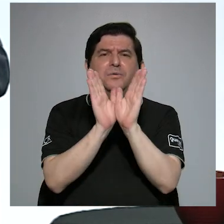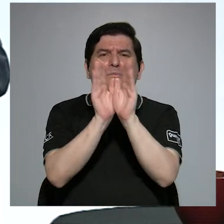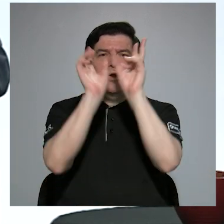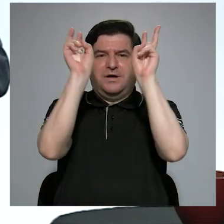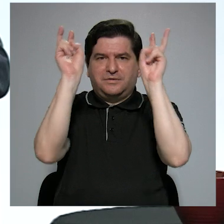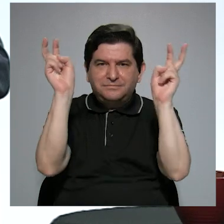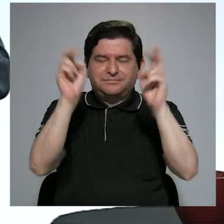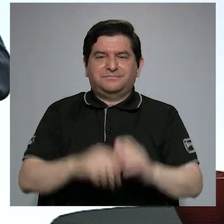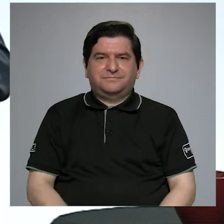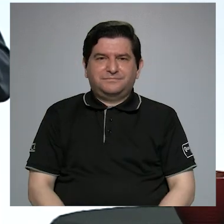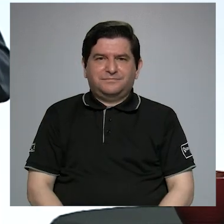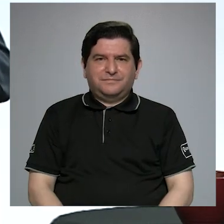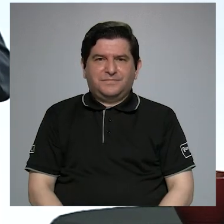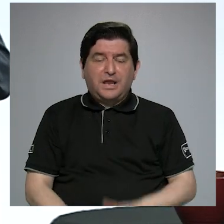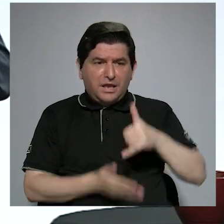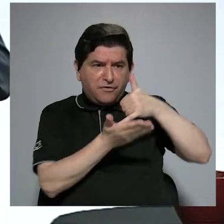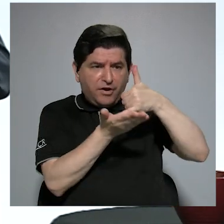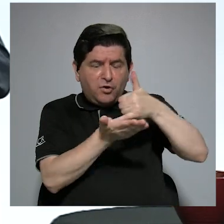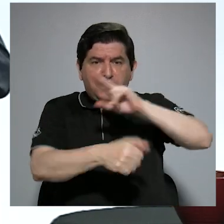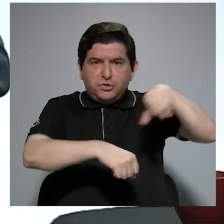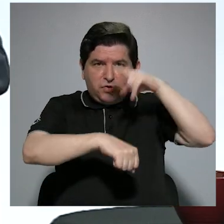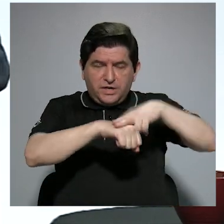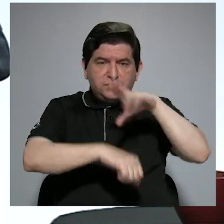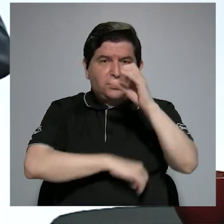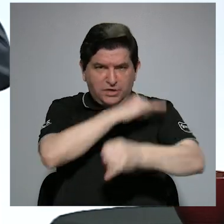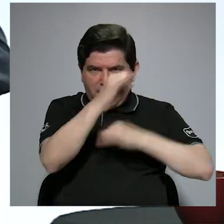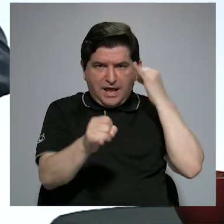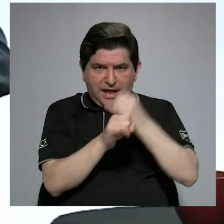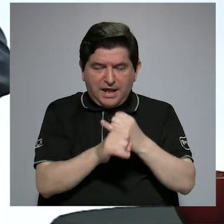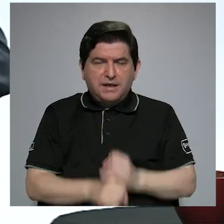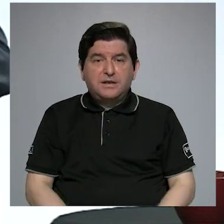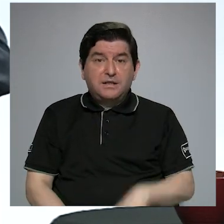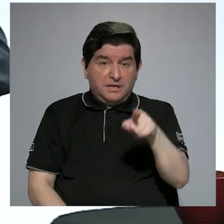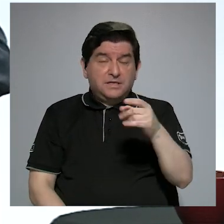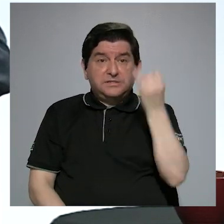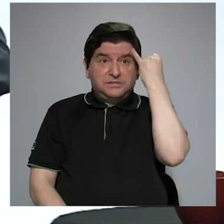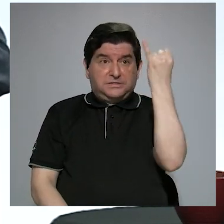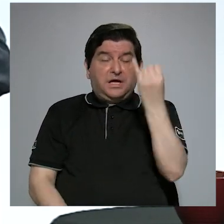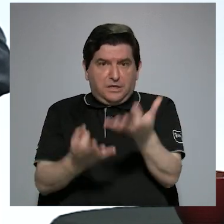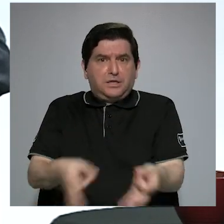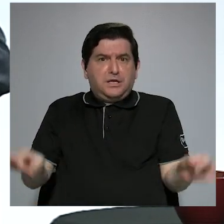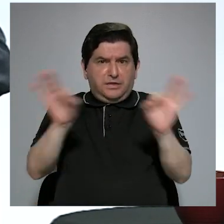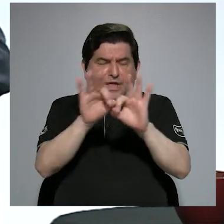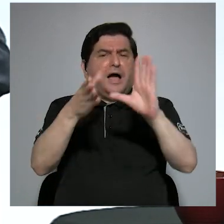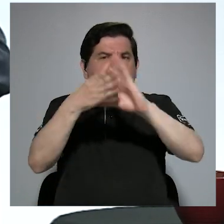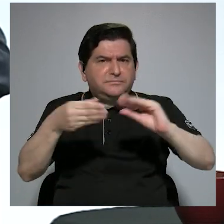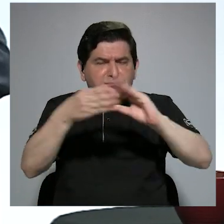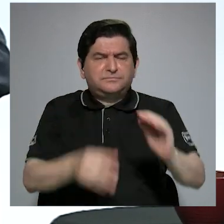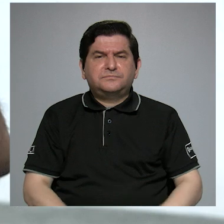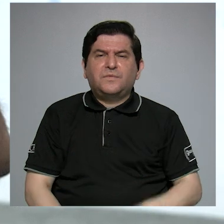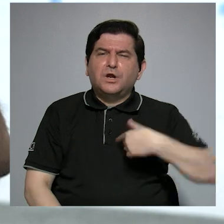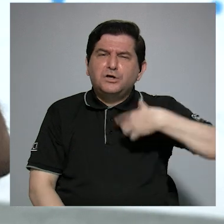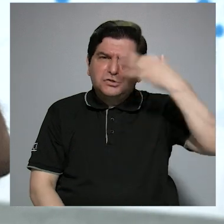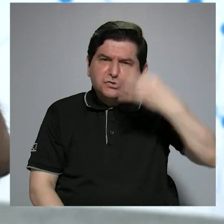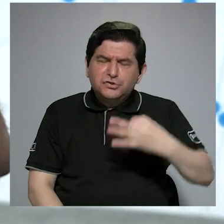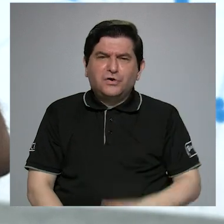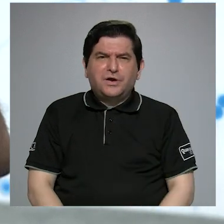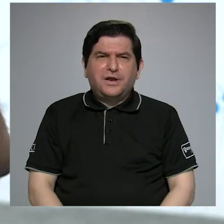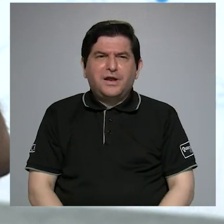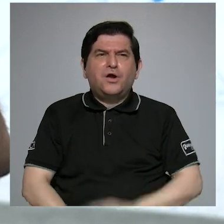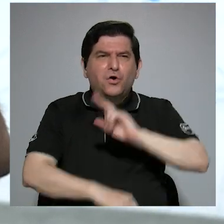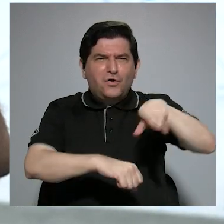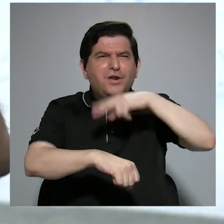Podemos Volar. Reconocimientos nacionales e internacionales de esta gran iniciativa. Andrés, coméntenos. Yo creo que